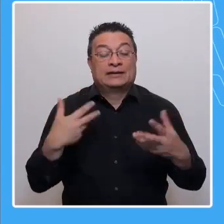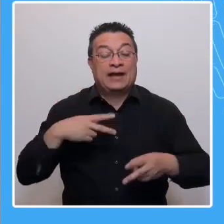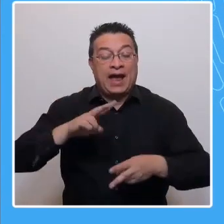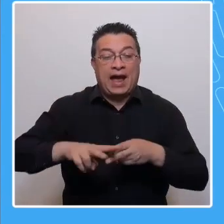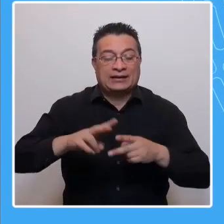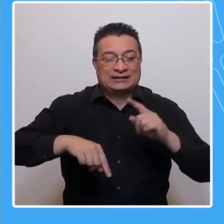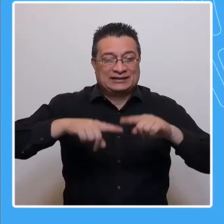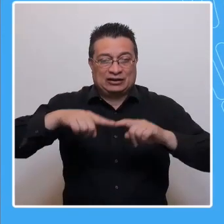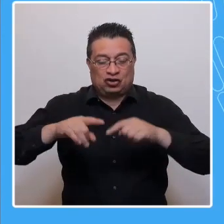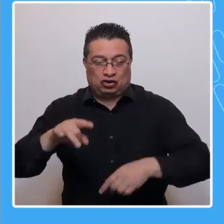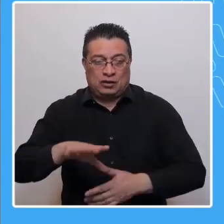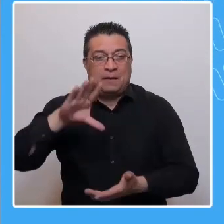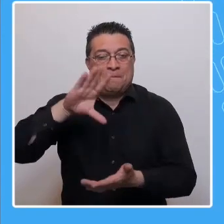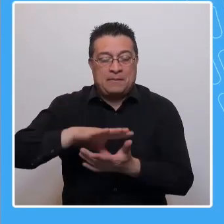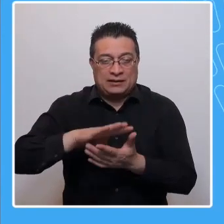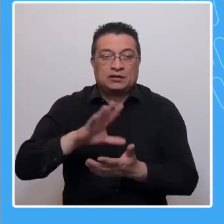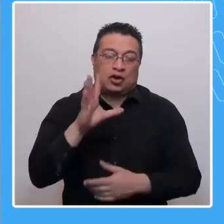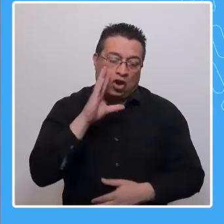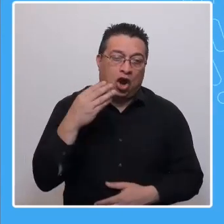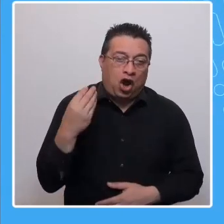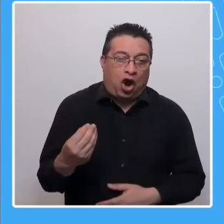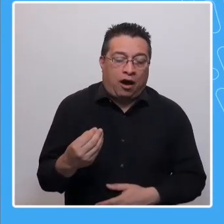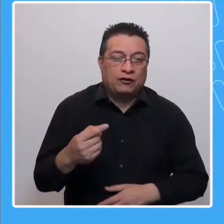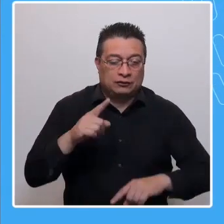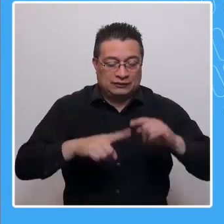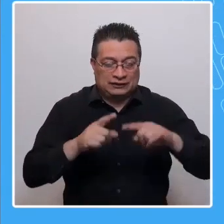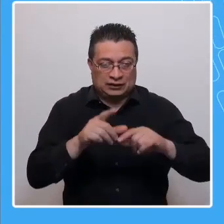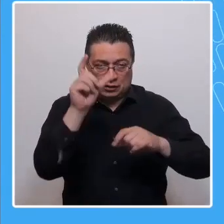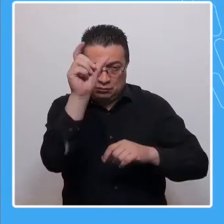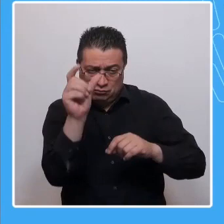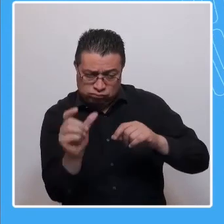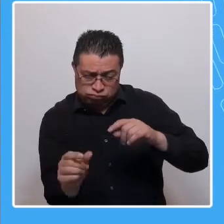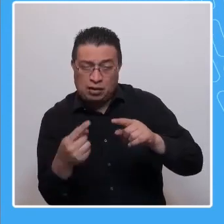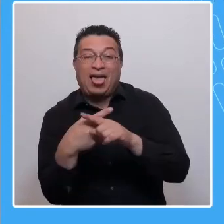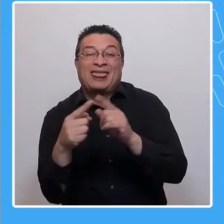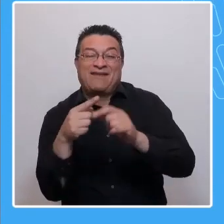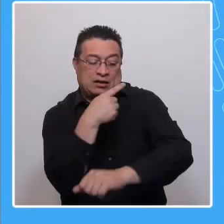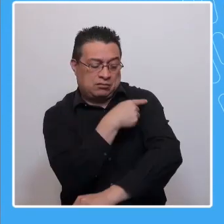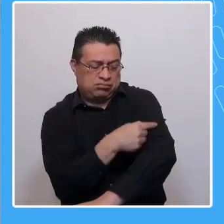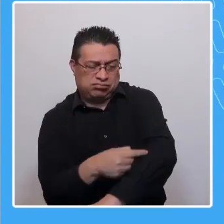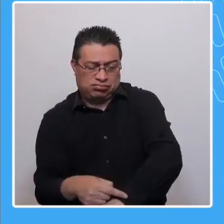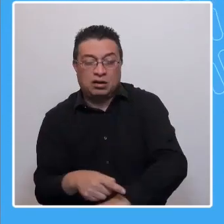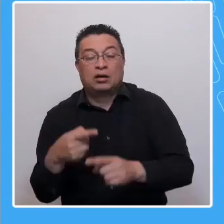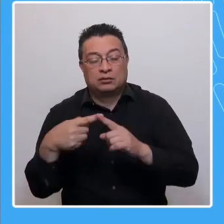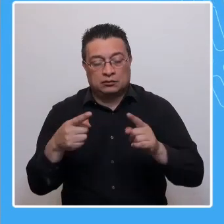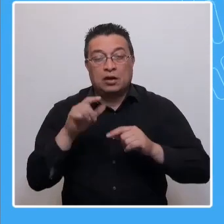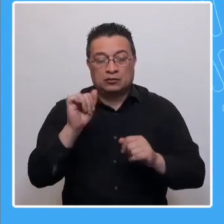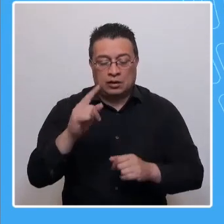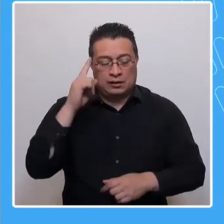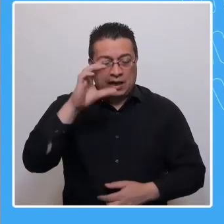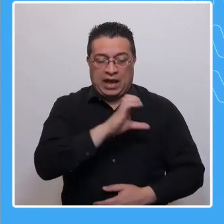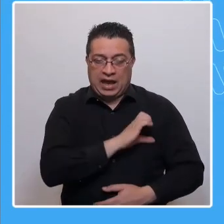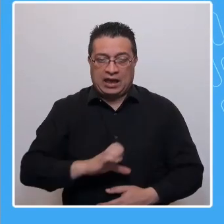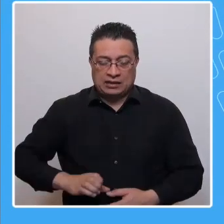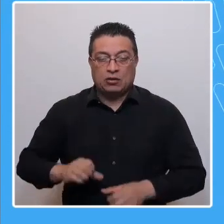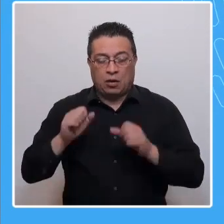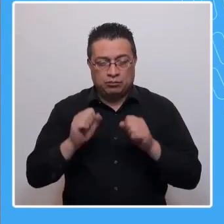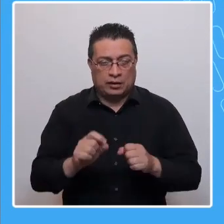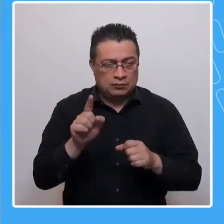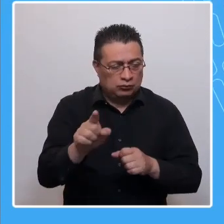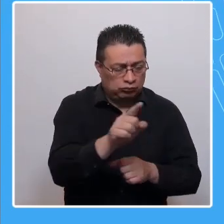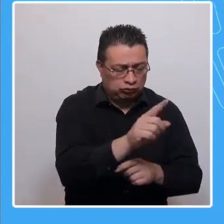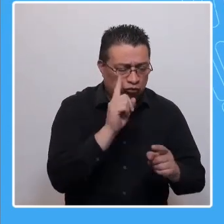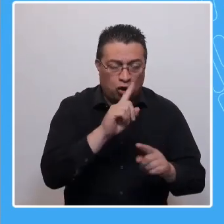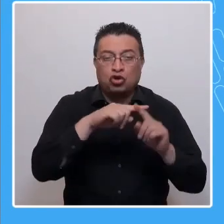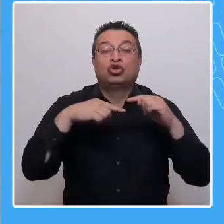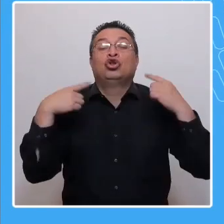del país. En un país que es, por supuesto, geográficamente muy diverso, debe haber una concepción a nivel de Estado de lo que ocurre en el territorio y no dejar